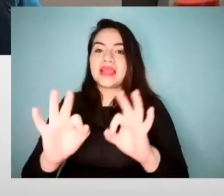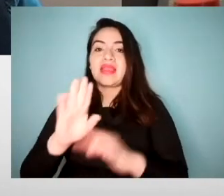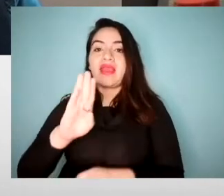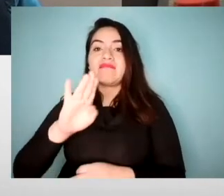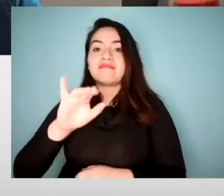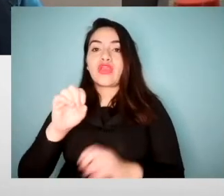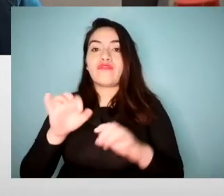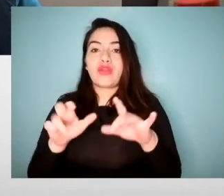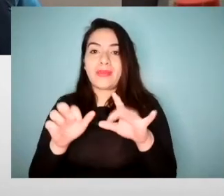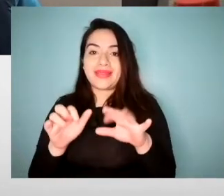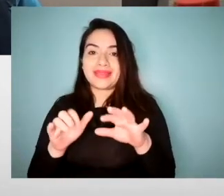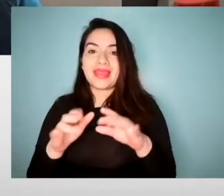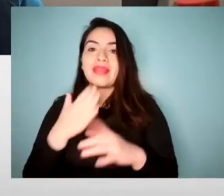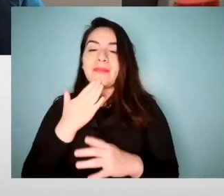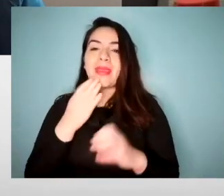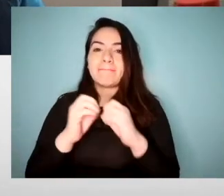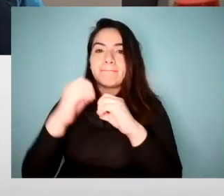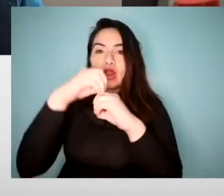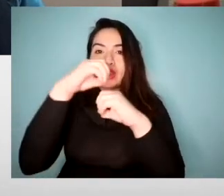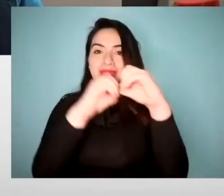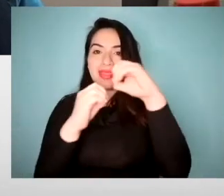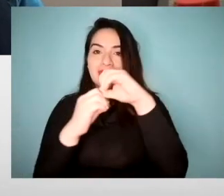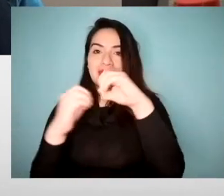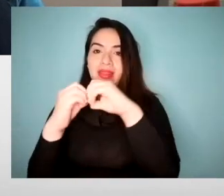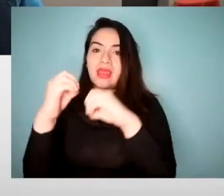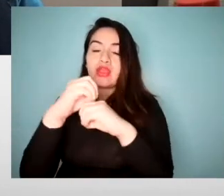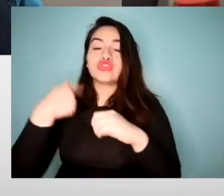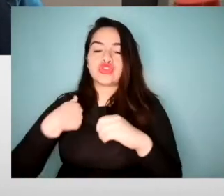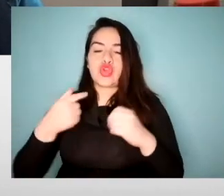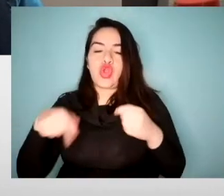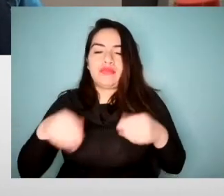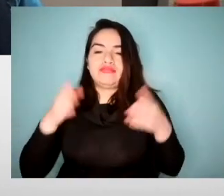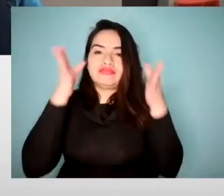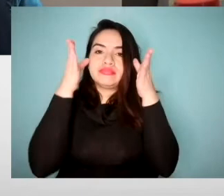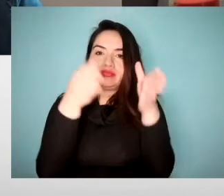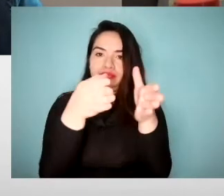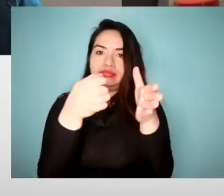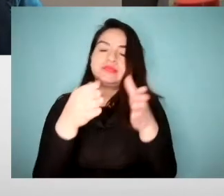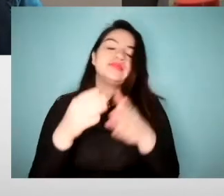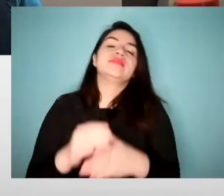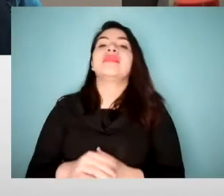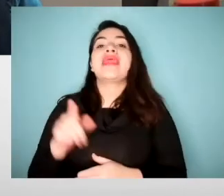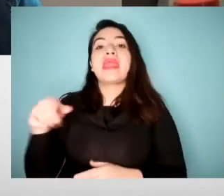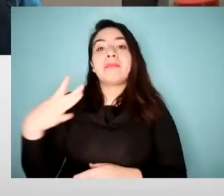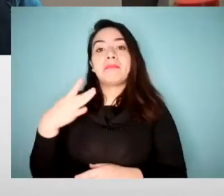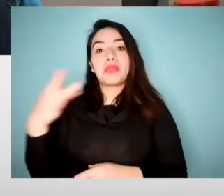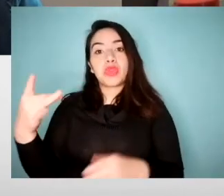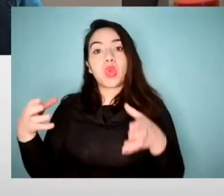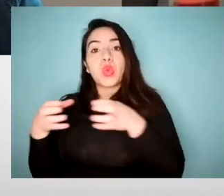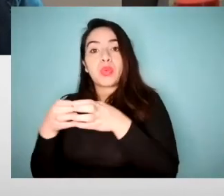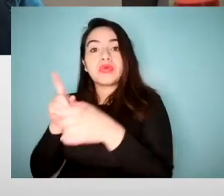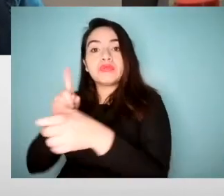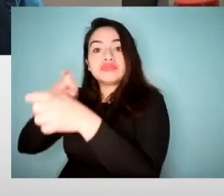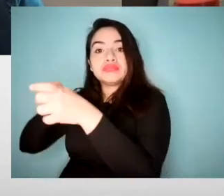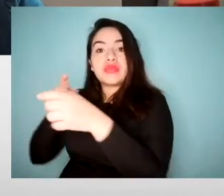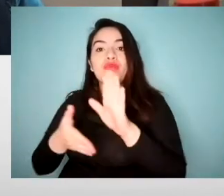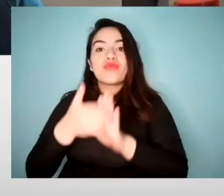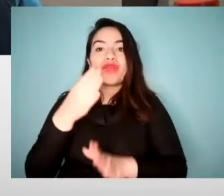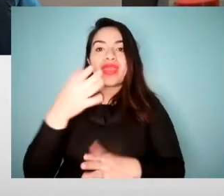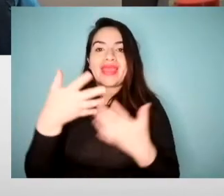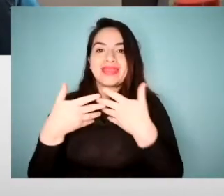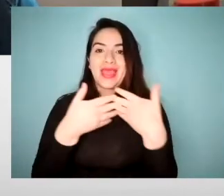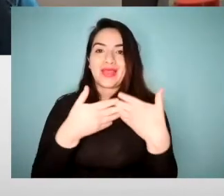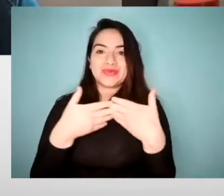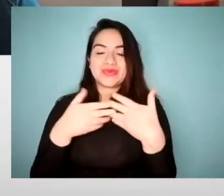en proteínas de membrana, que es a lo que yo hoy en día me dedico. Y ella me invitó a ser parte de su grupo y me fui a Estados Unidos inicialmente